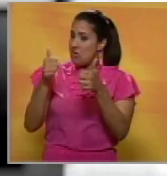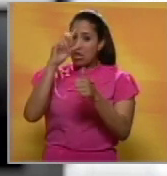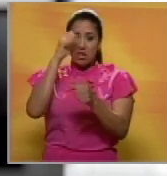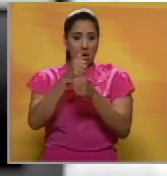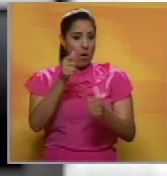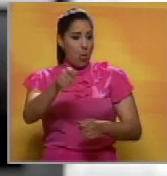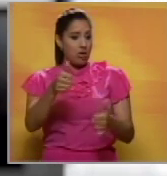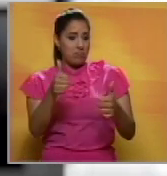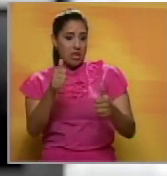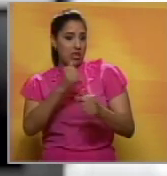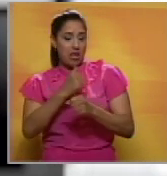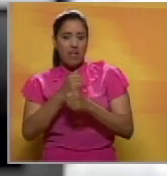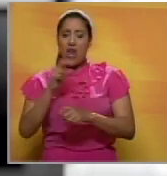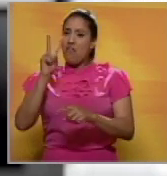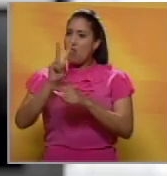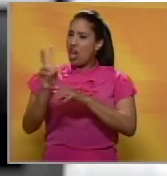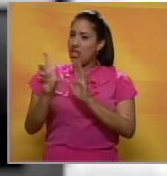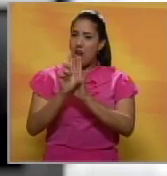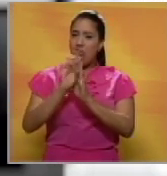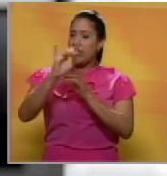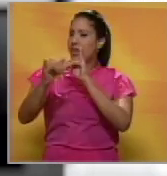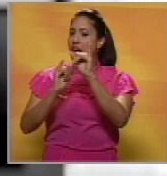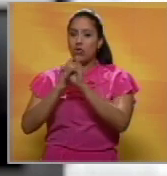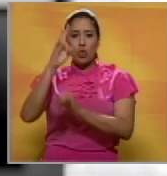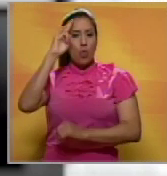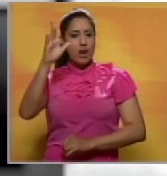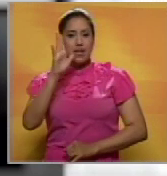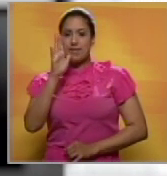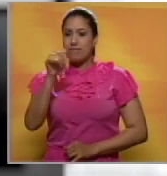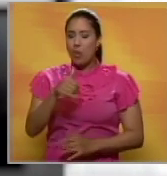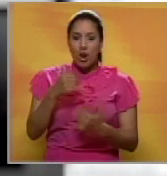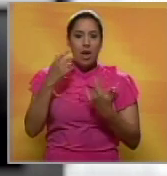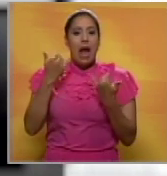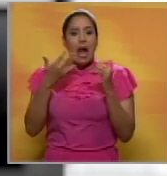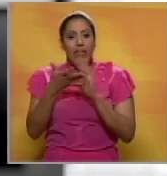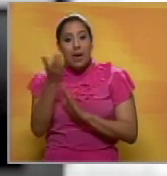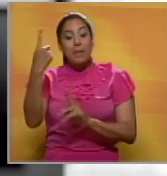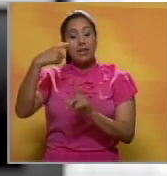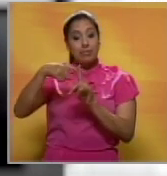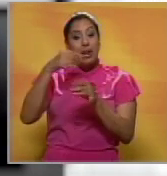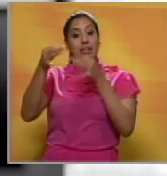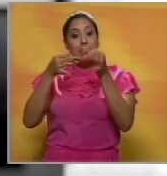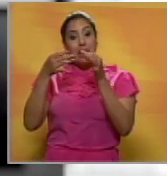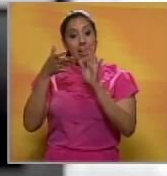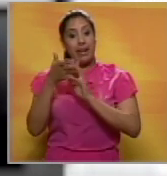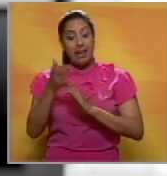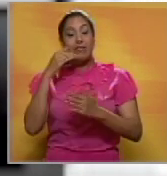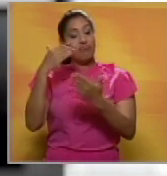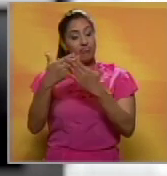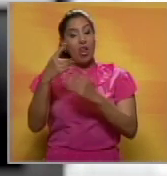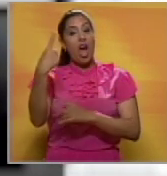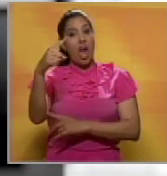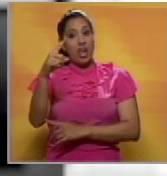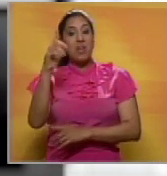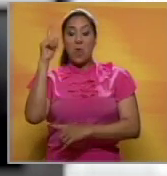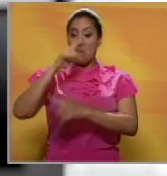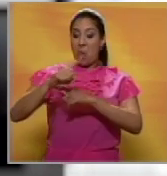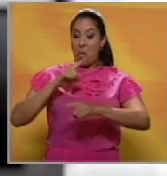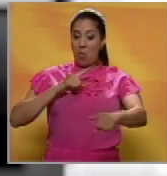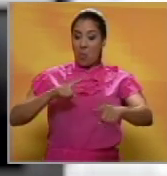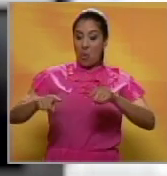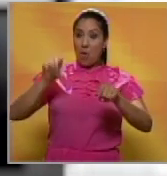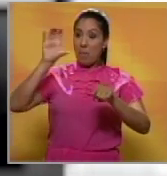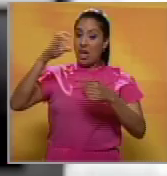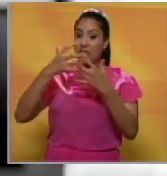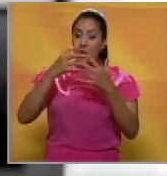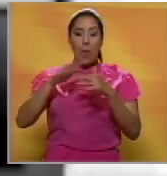e independiente, violando leyes internacionales y venezolanas. También aseguró que ha quedado en evidencia la autoría y dirección de